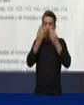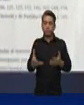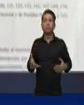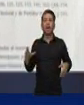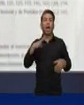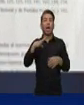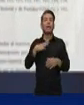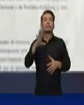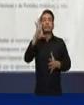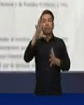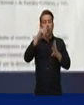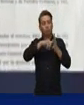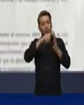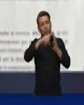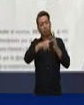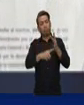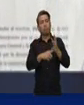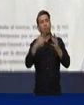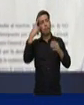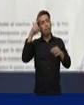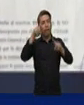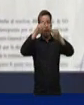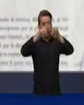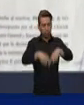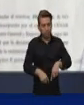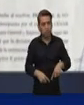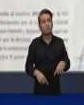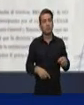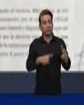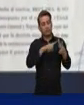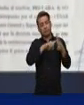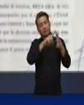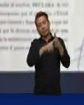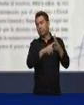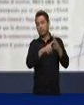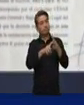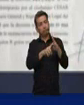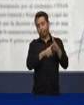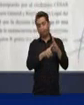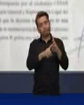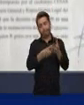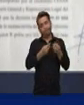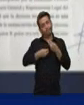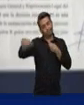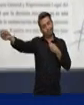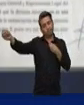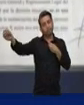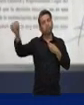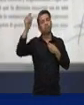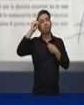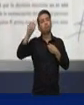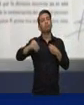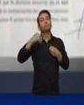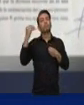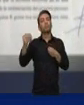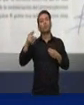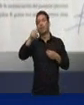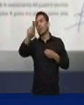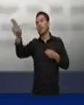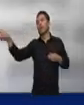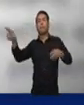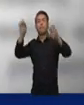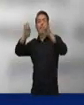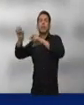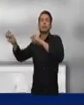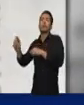de nulidad, de los cuales 3 fueron rechazados in limine debido a que fueron presentados por particulares. El